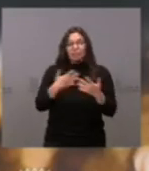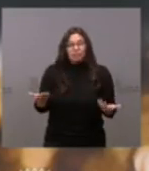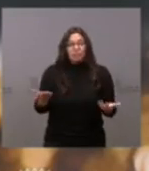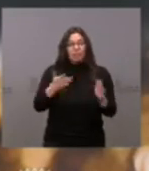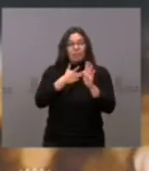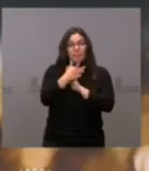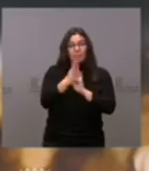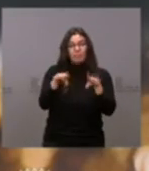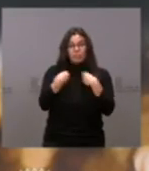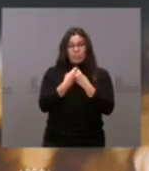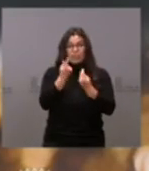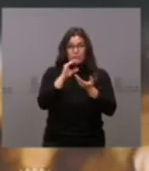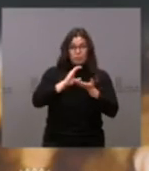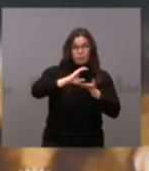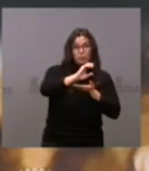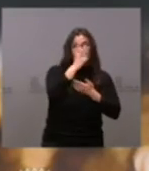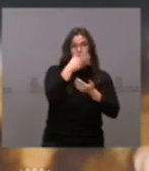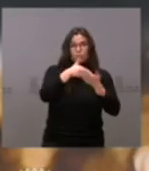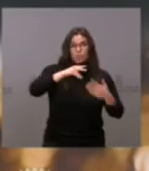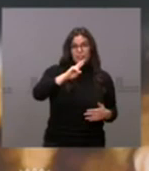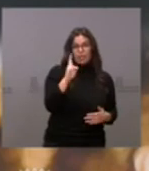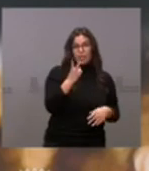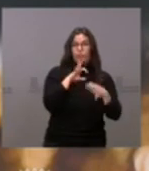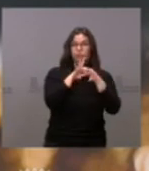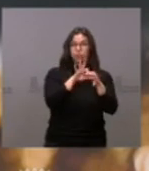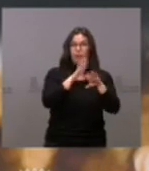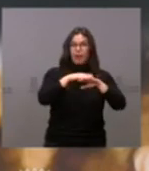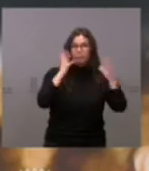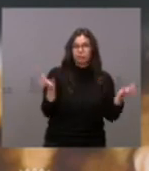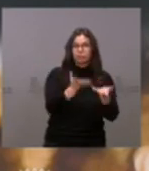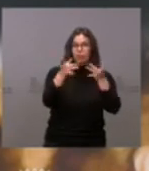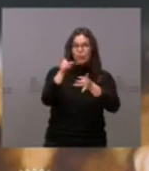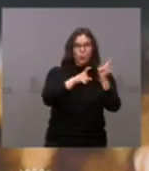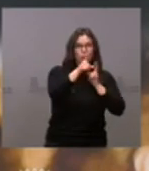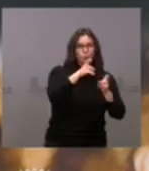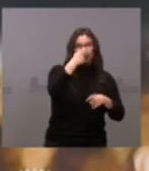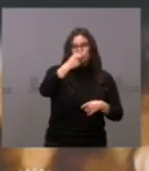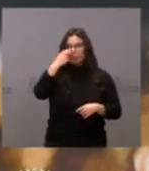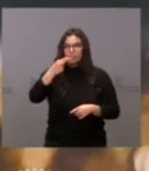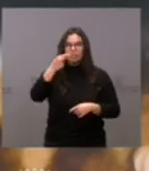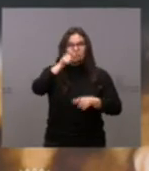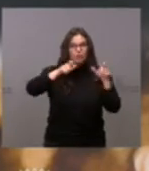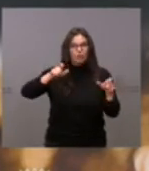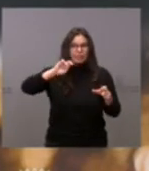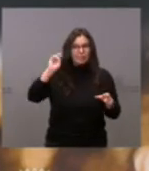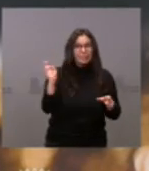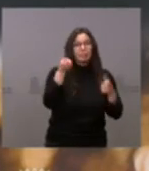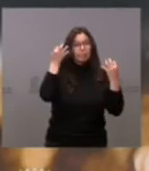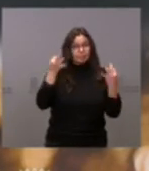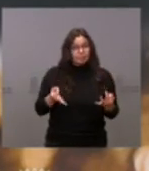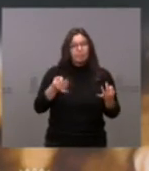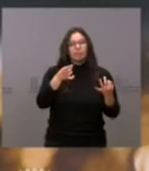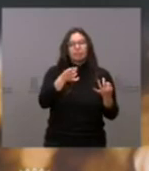esos dos millones de euros que habíamos destinado para incentivar la presencia de visitantes en nuestra tierra